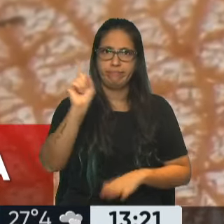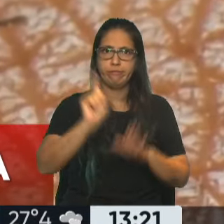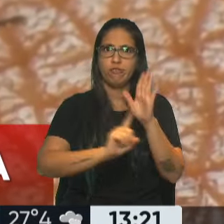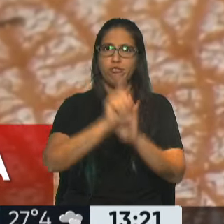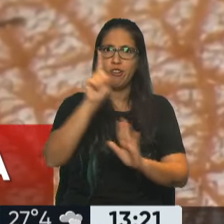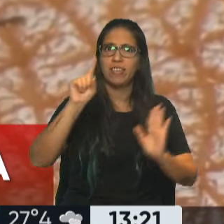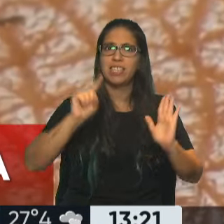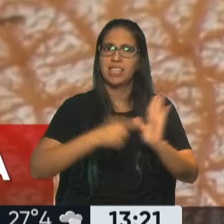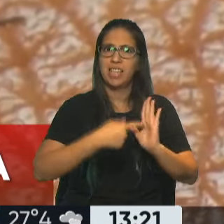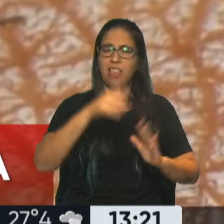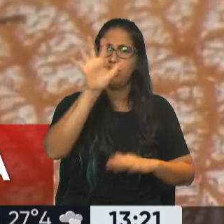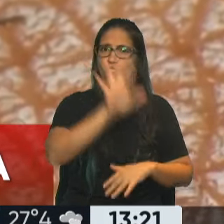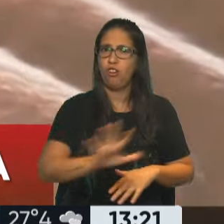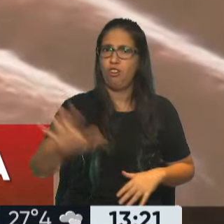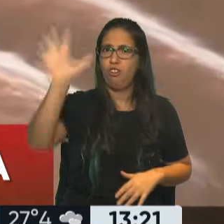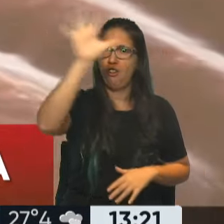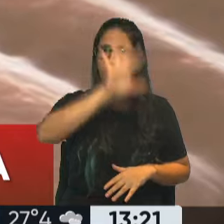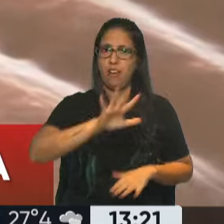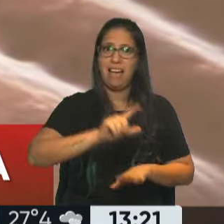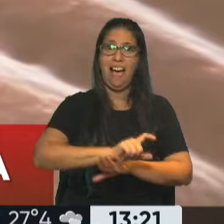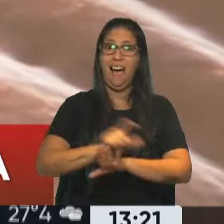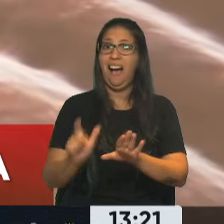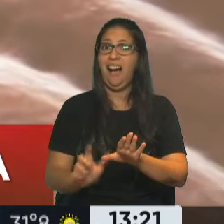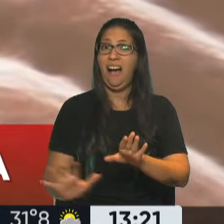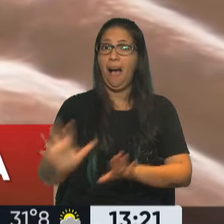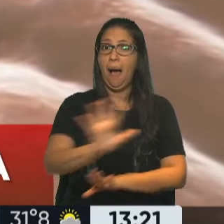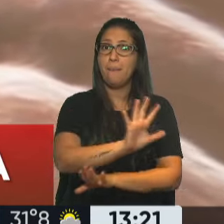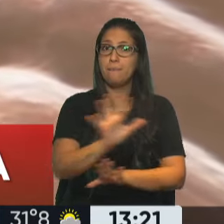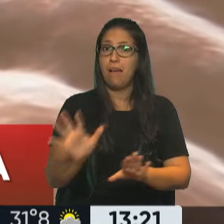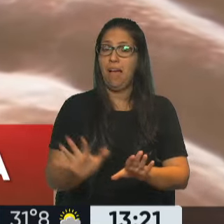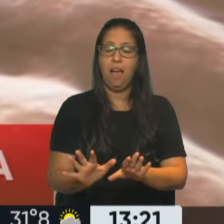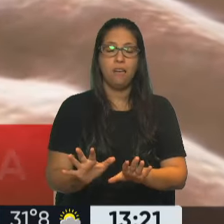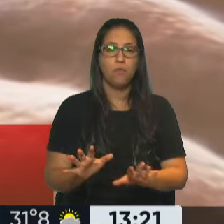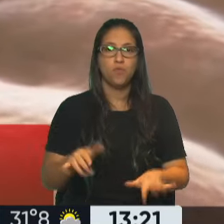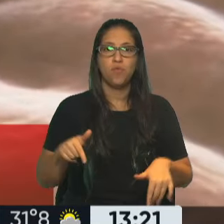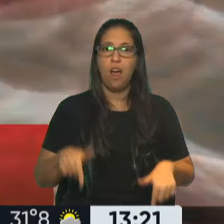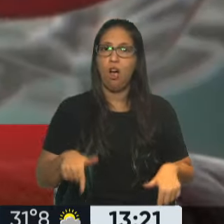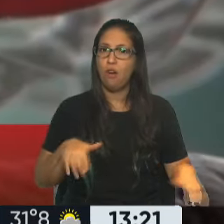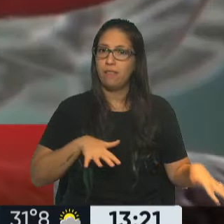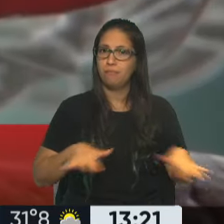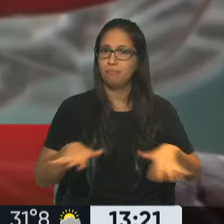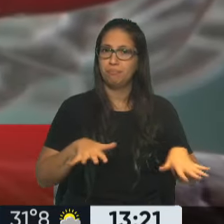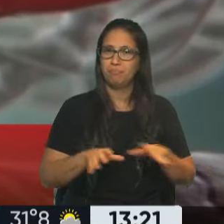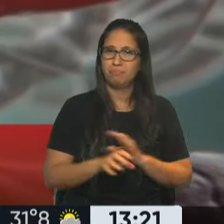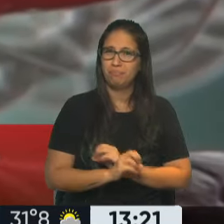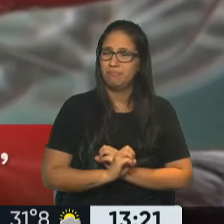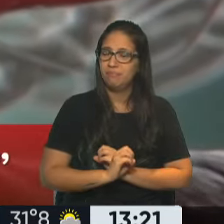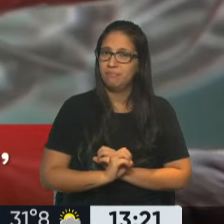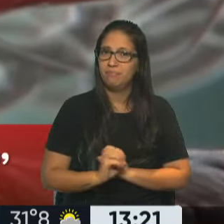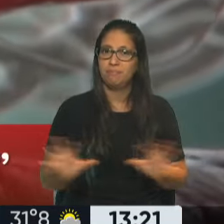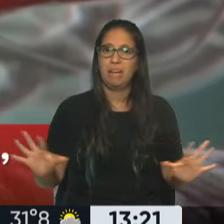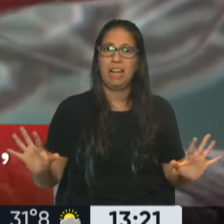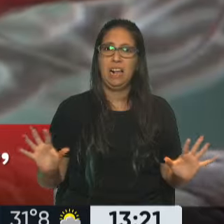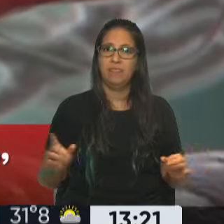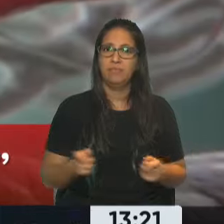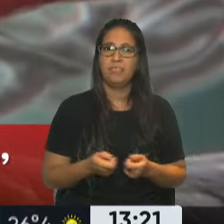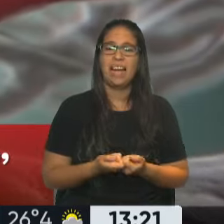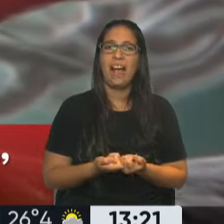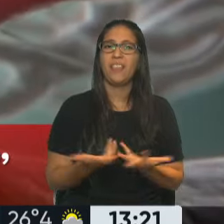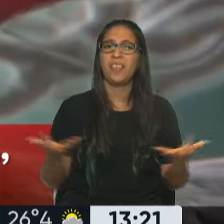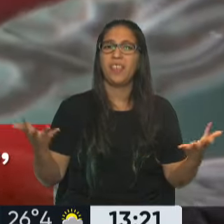de Argentina, y el AMBA está sufriendo sobre todo el conurbano bonaerense, un número muy